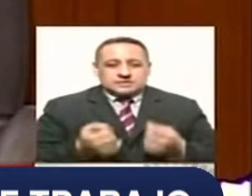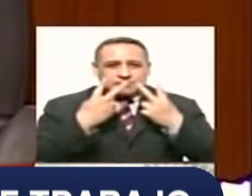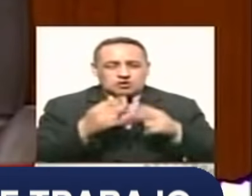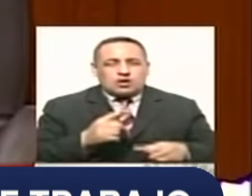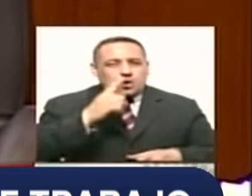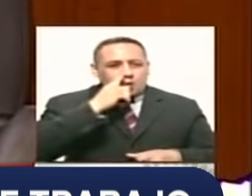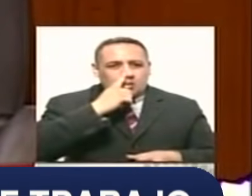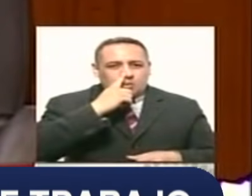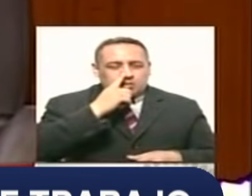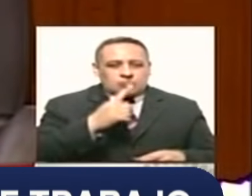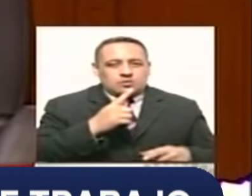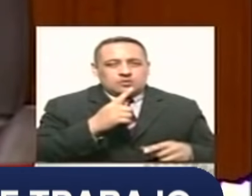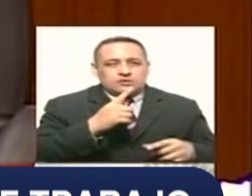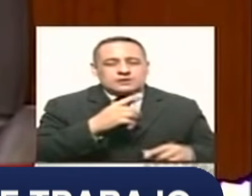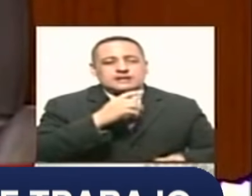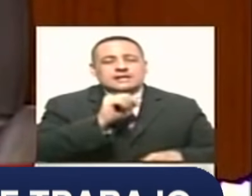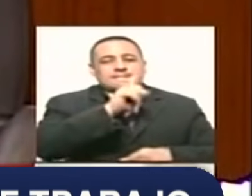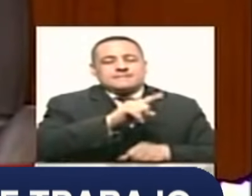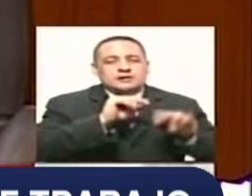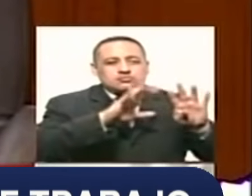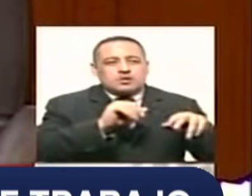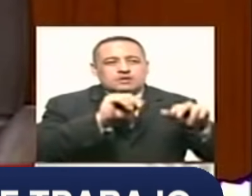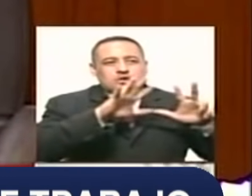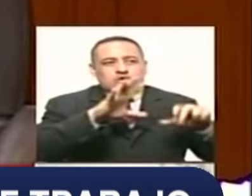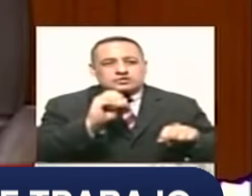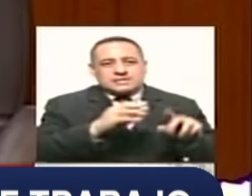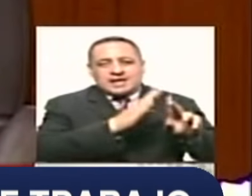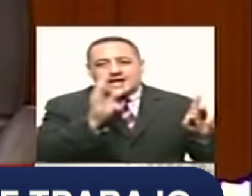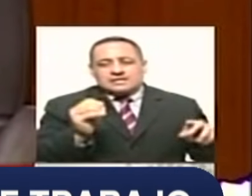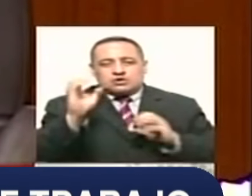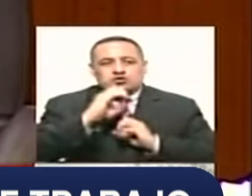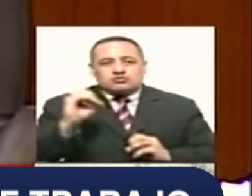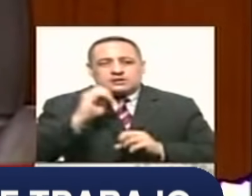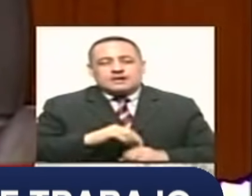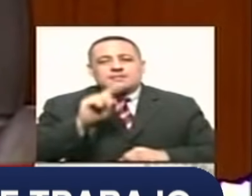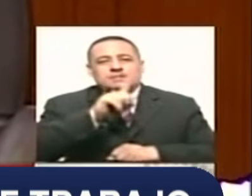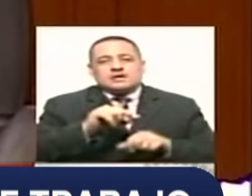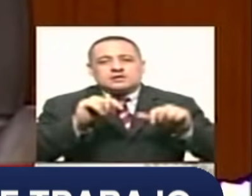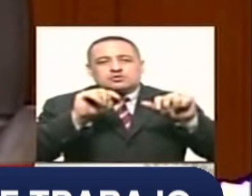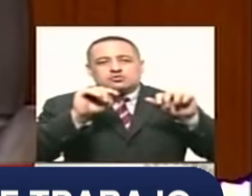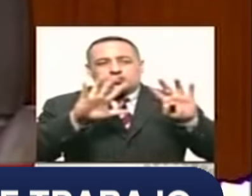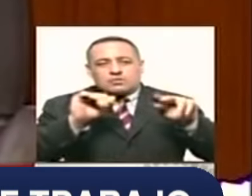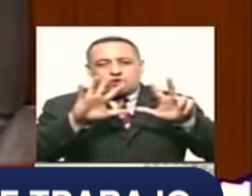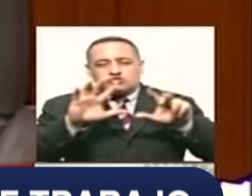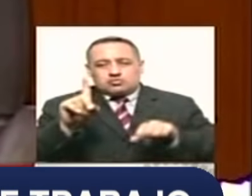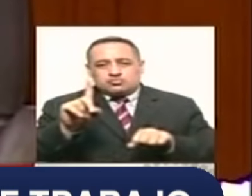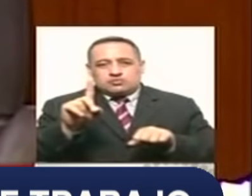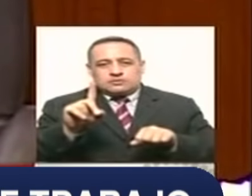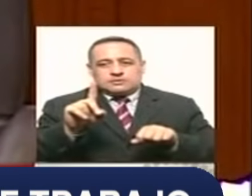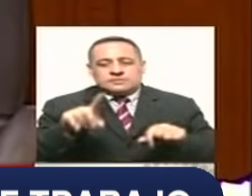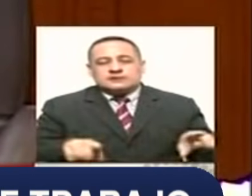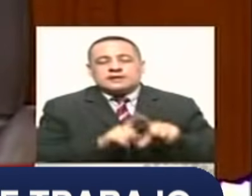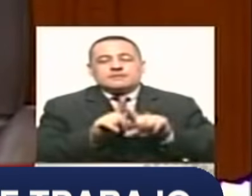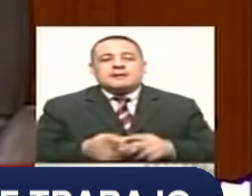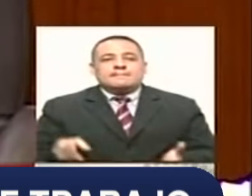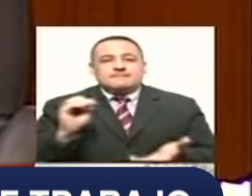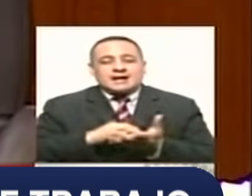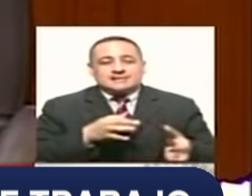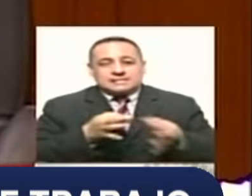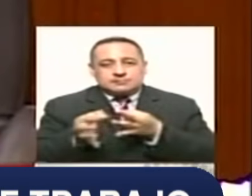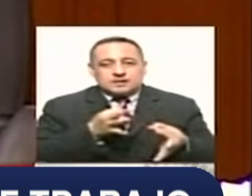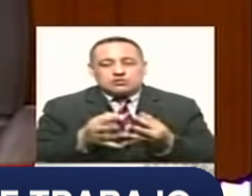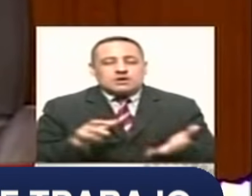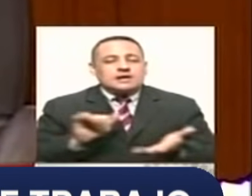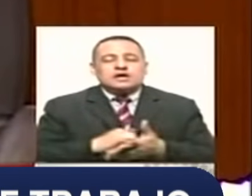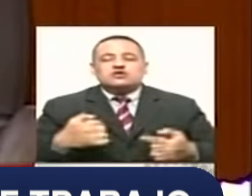entre junio de 1980 y octubre de 1981... Una vez más señalo